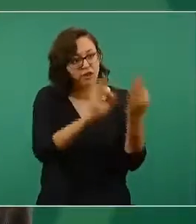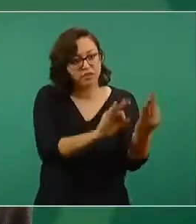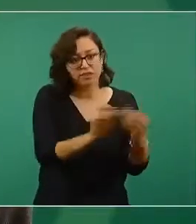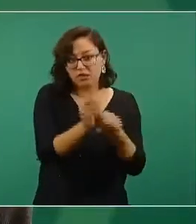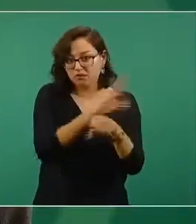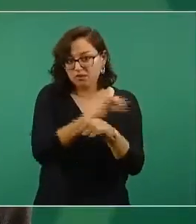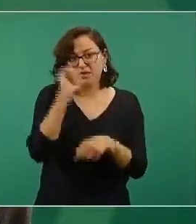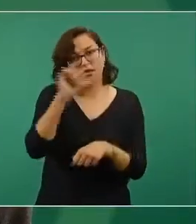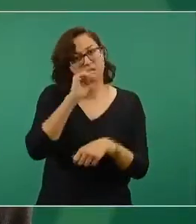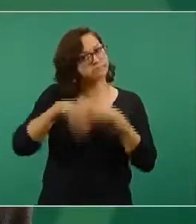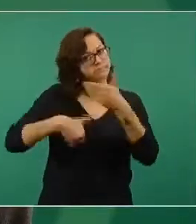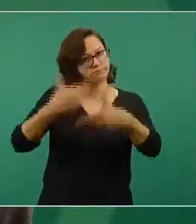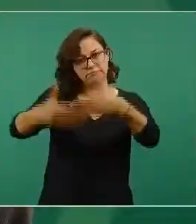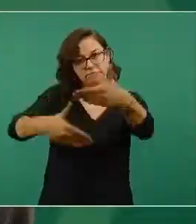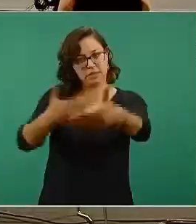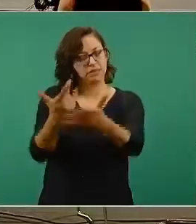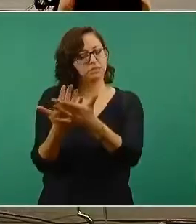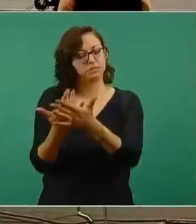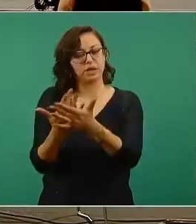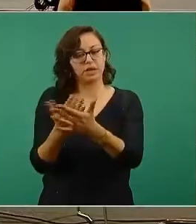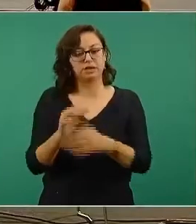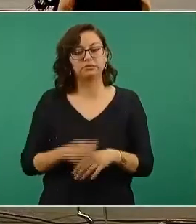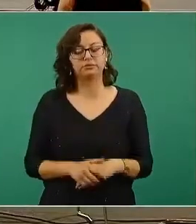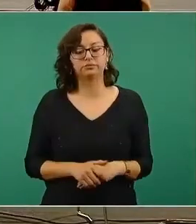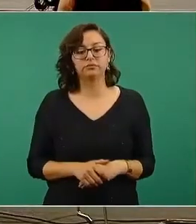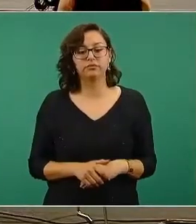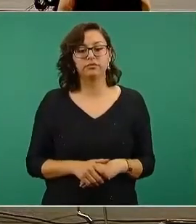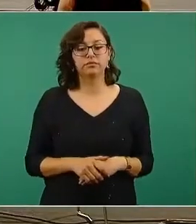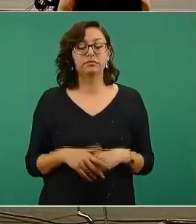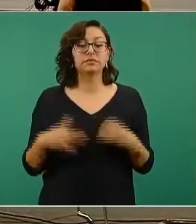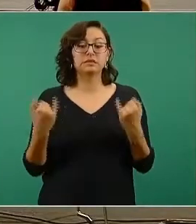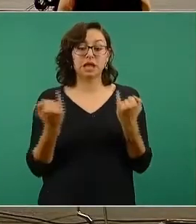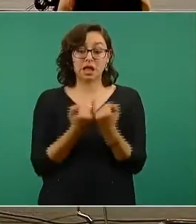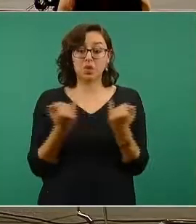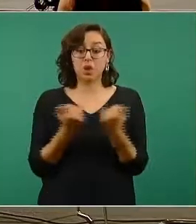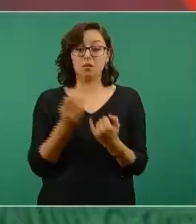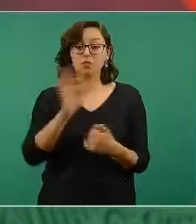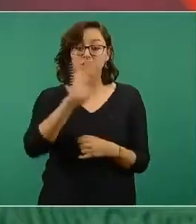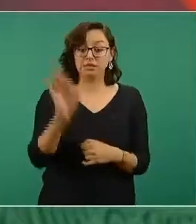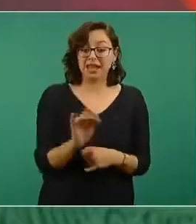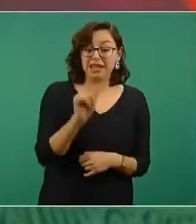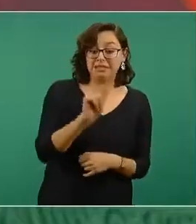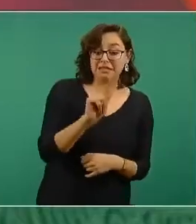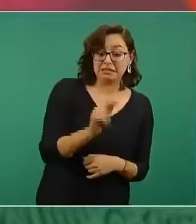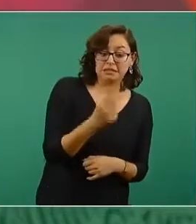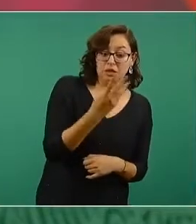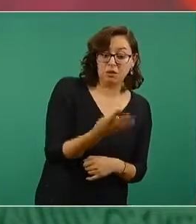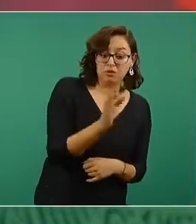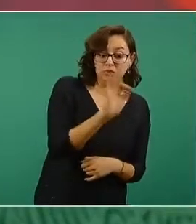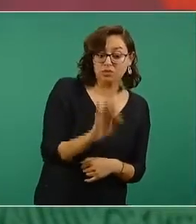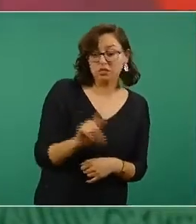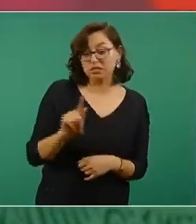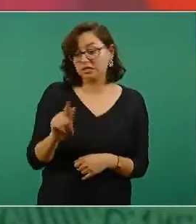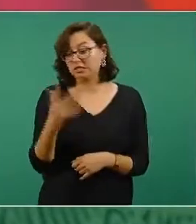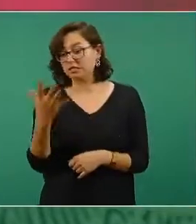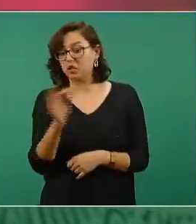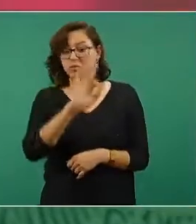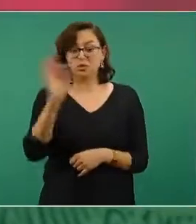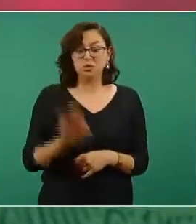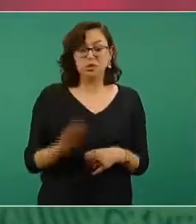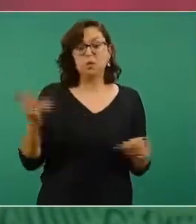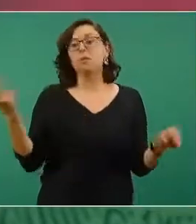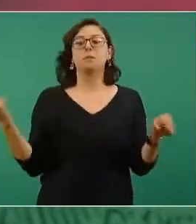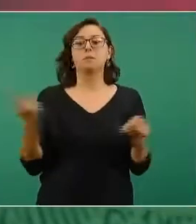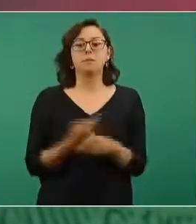responde un poco a la pregunta del 74-75. Tomen en cuenta que que se está vacunando de